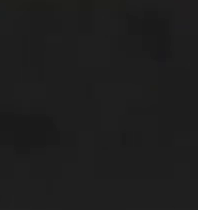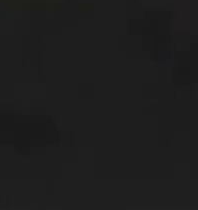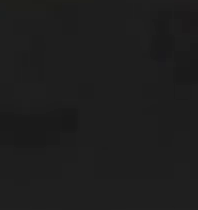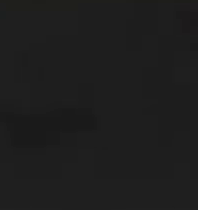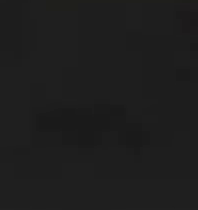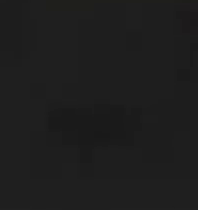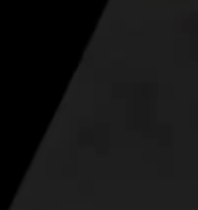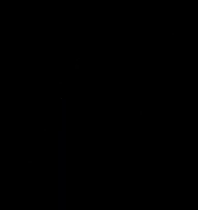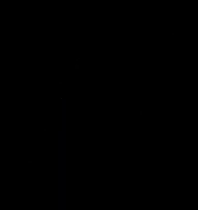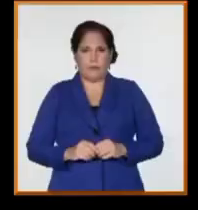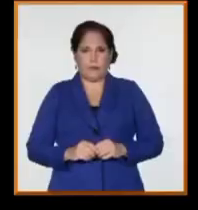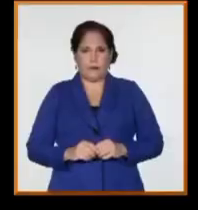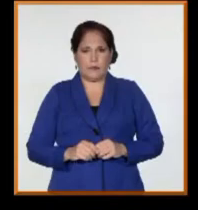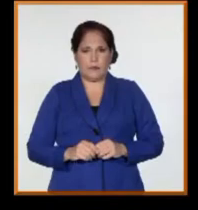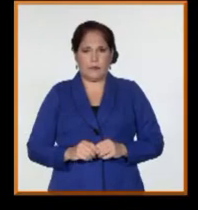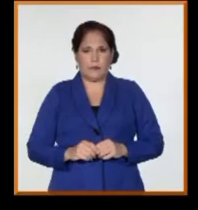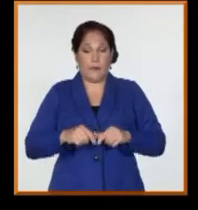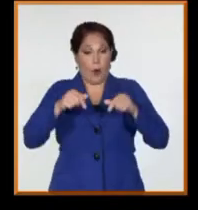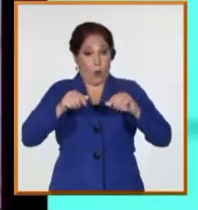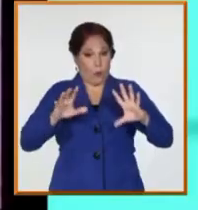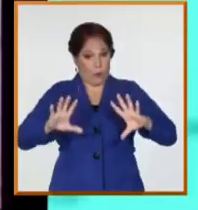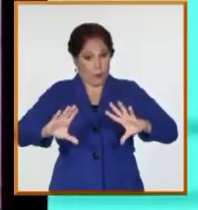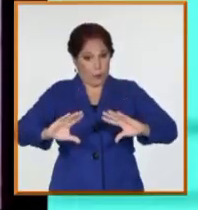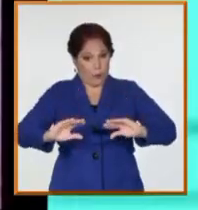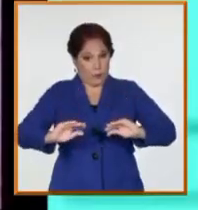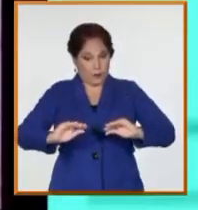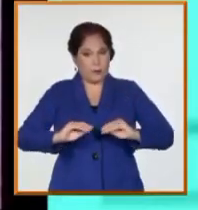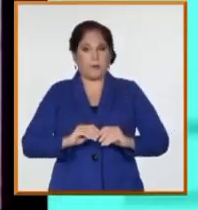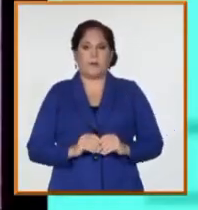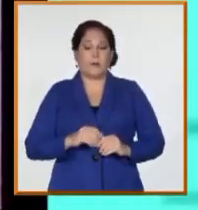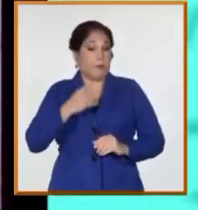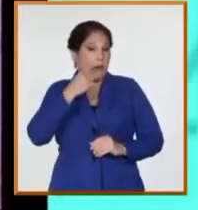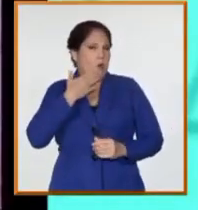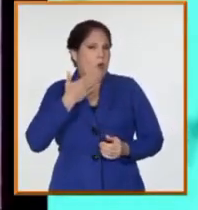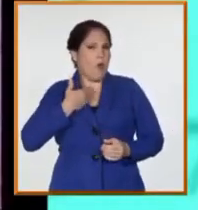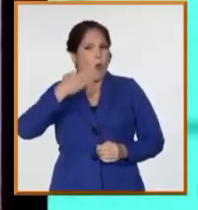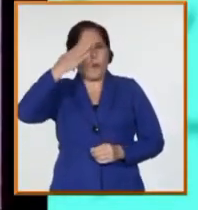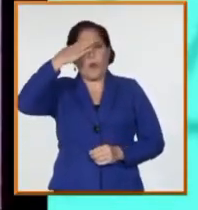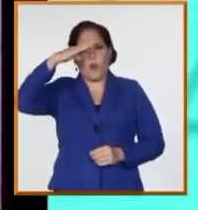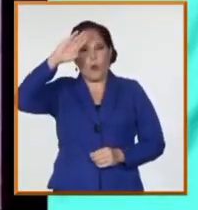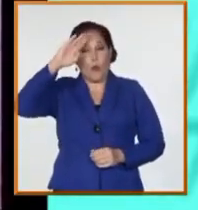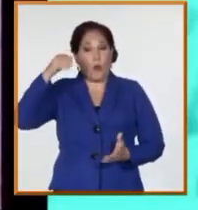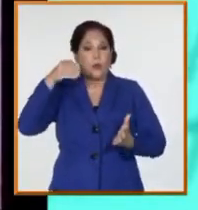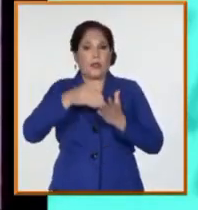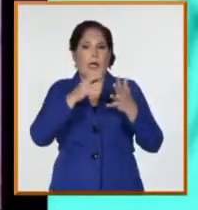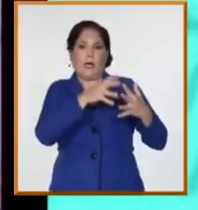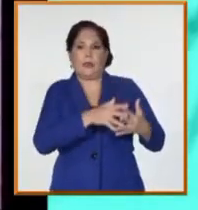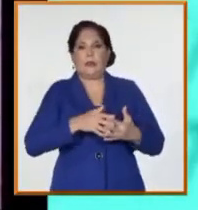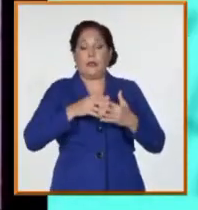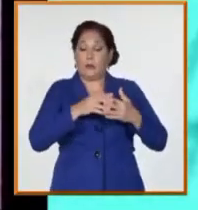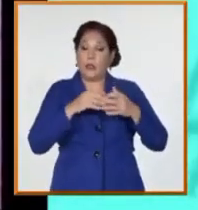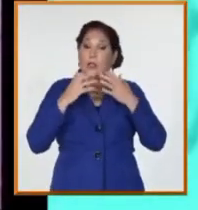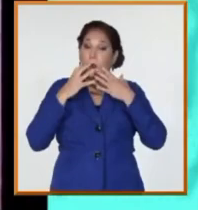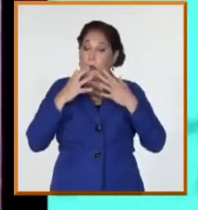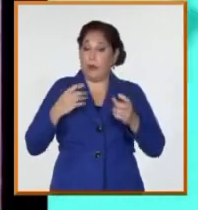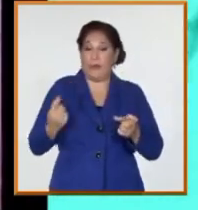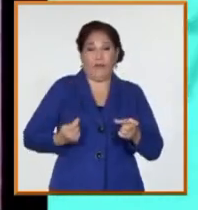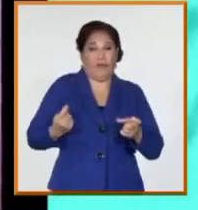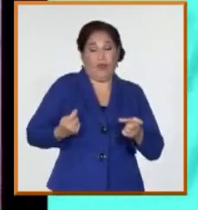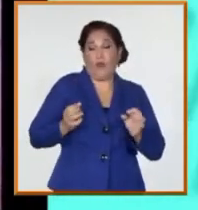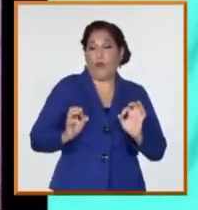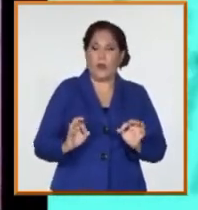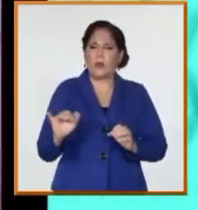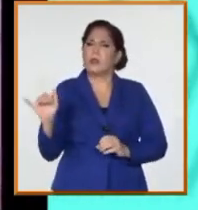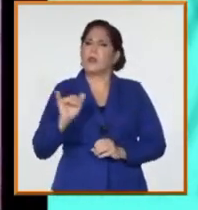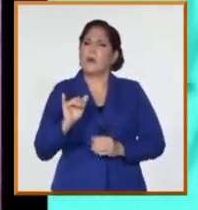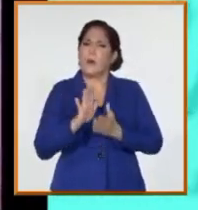esta noche antes de la novela ver como Cuba llega a Estados Unidos a honrar figuras tan Rebeldes como